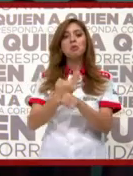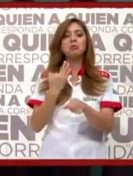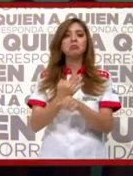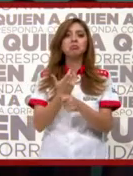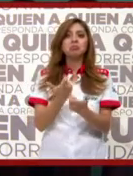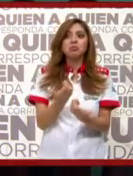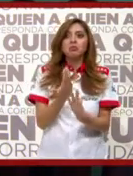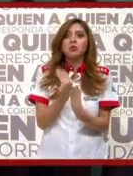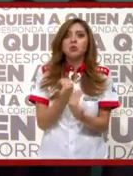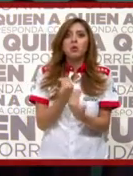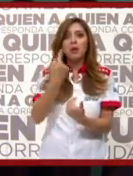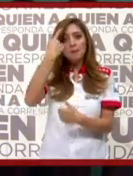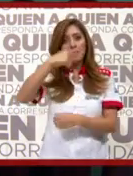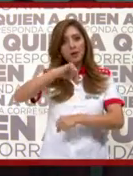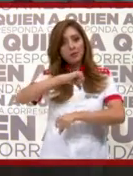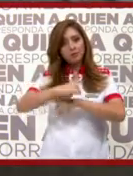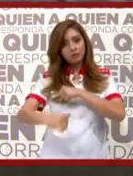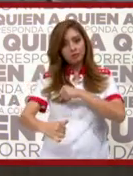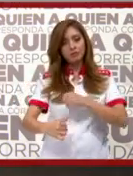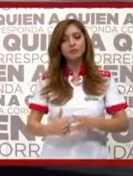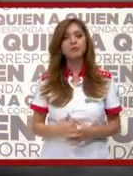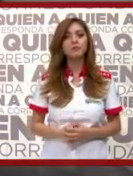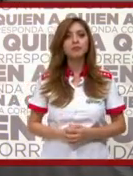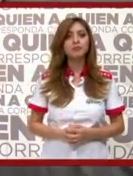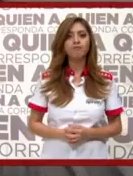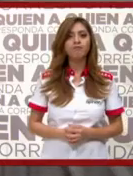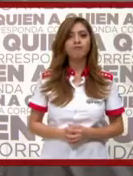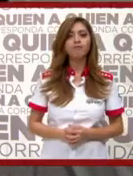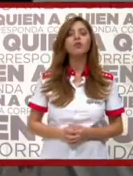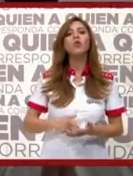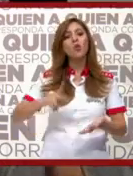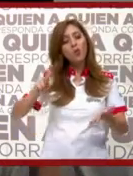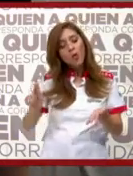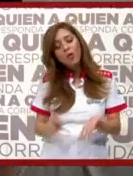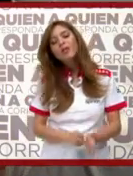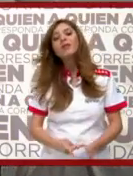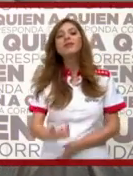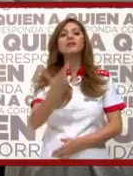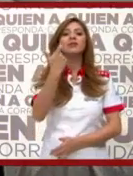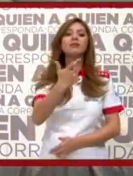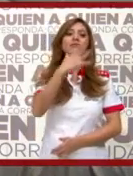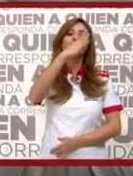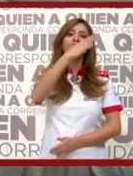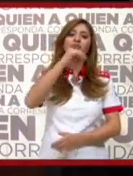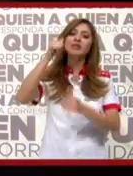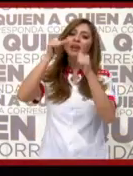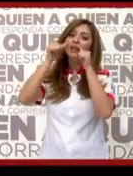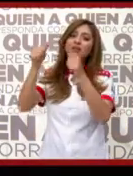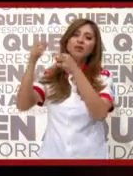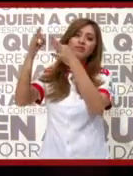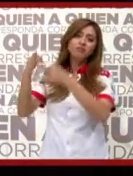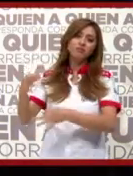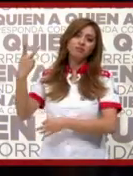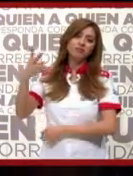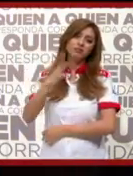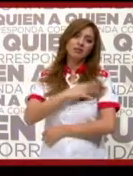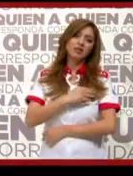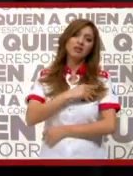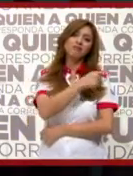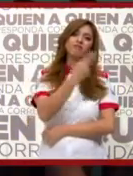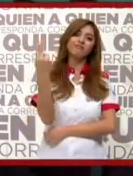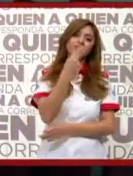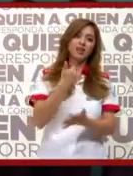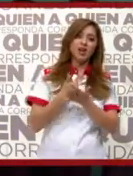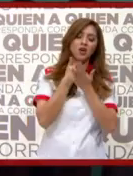con dinero para hacer ese tipo de operaciones. Una vez más, la falta de recursos le impiden dar atención adecuada a su hija y solicita ayuda.